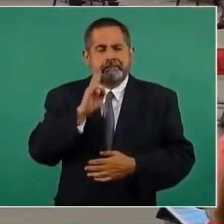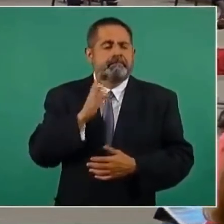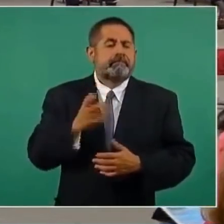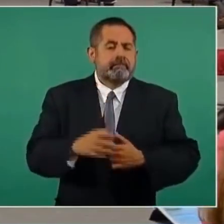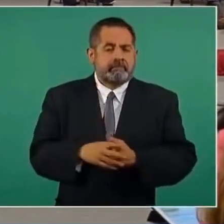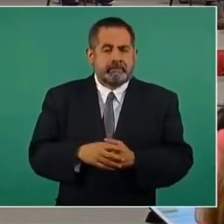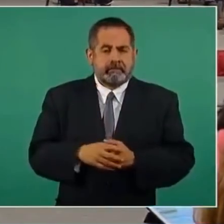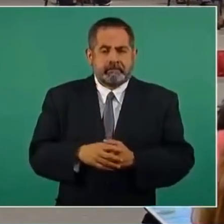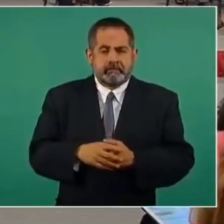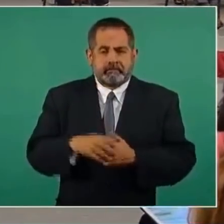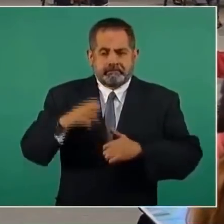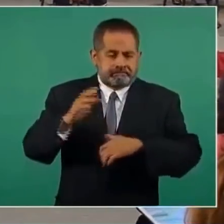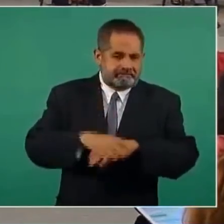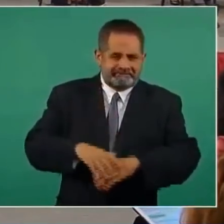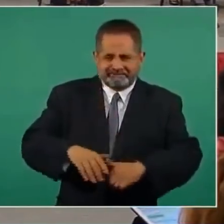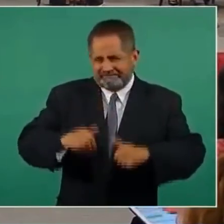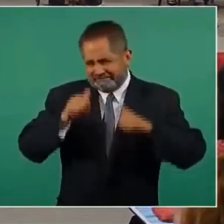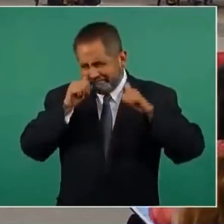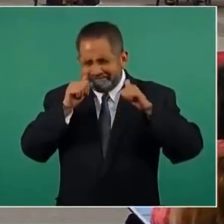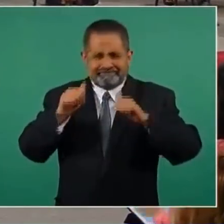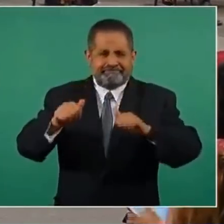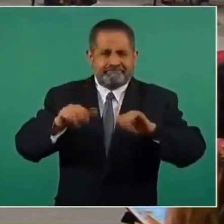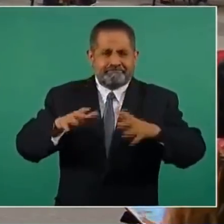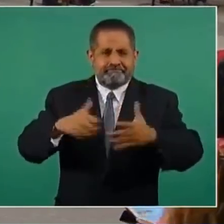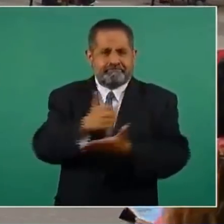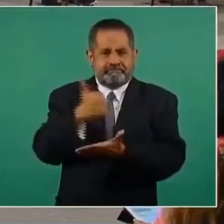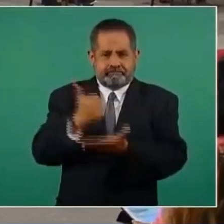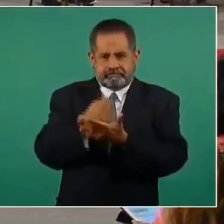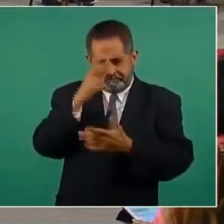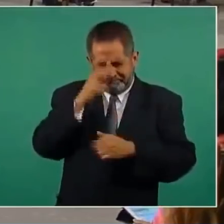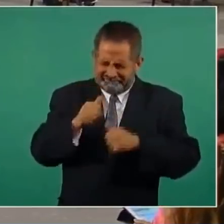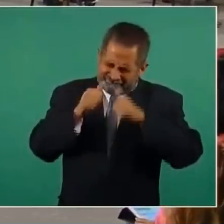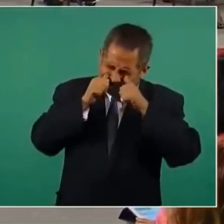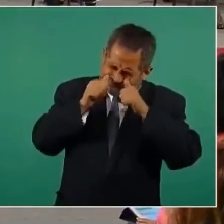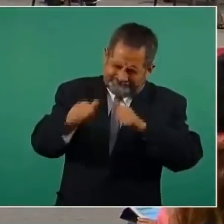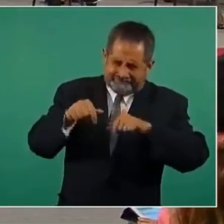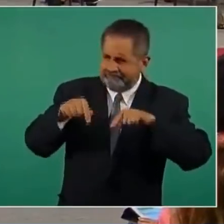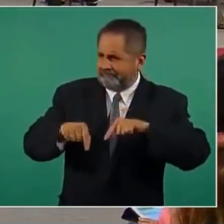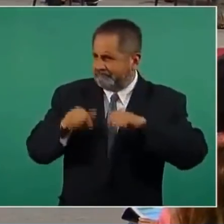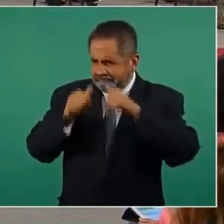para atender más la ciudad